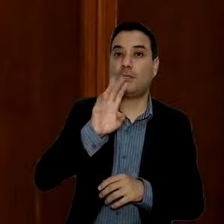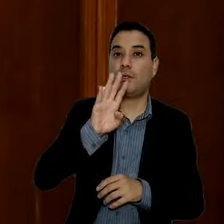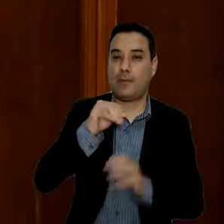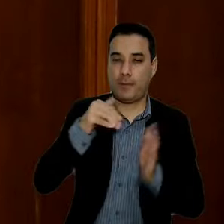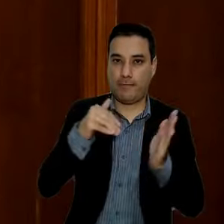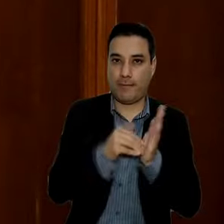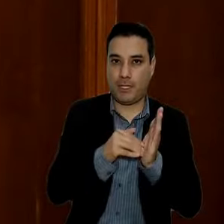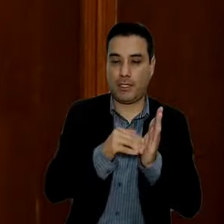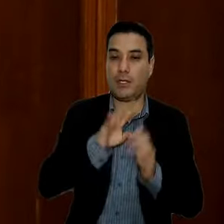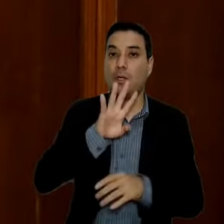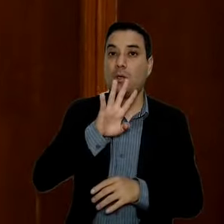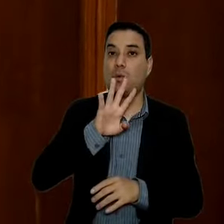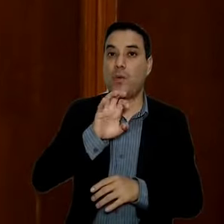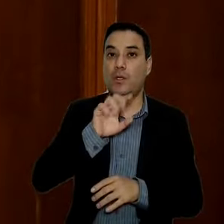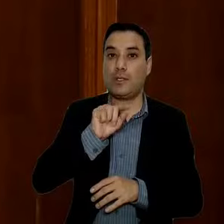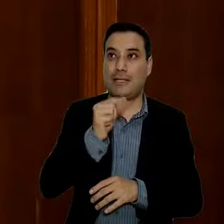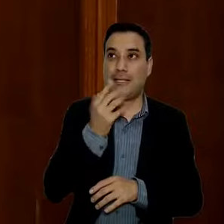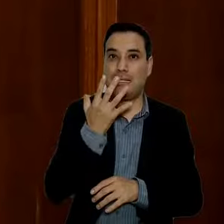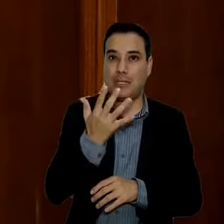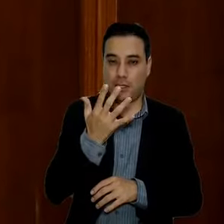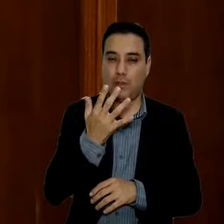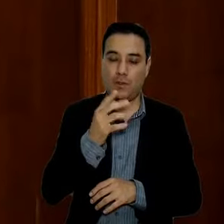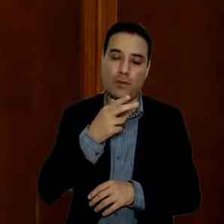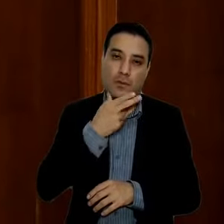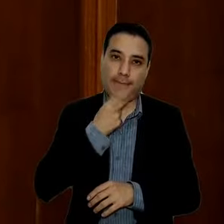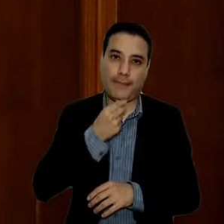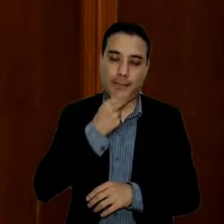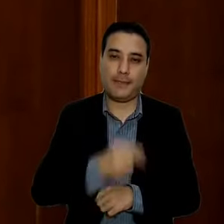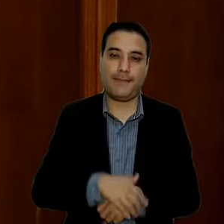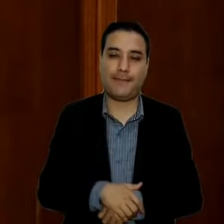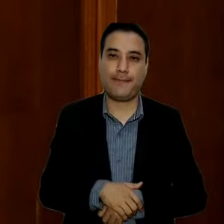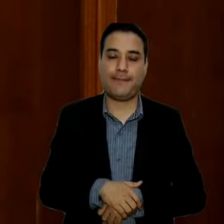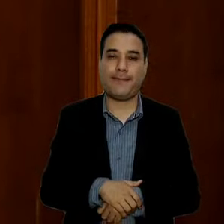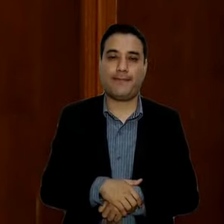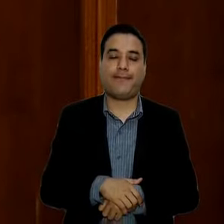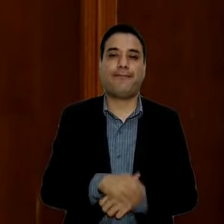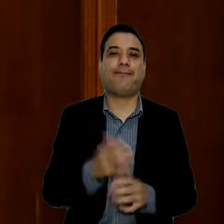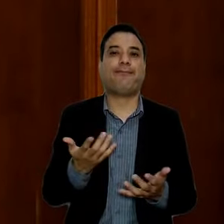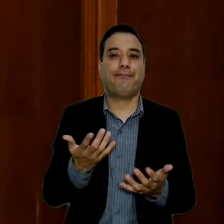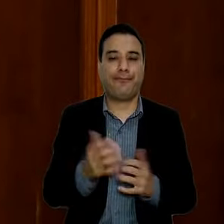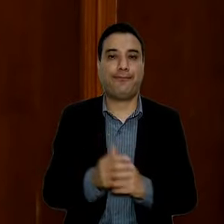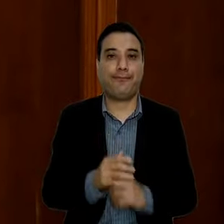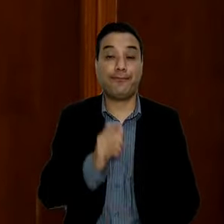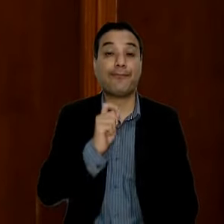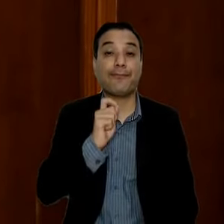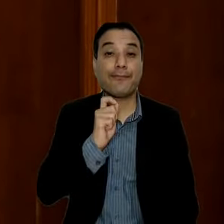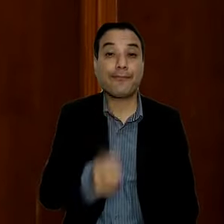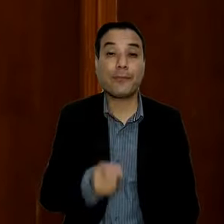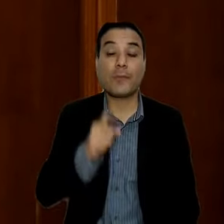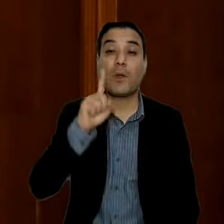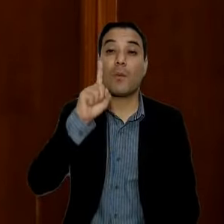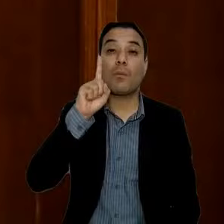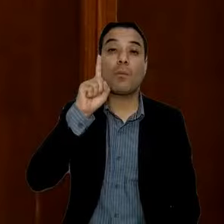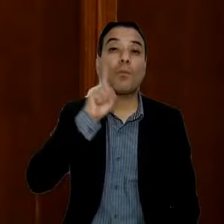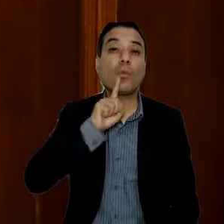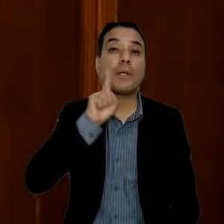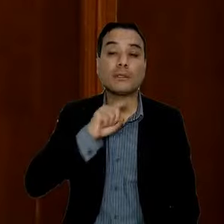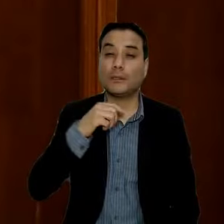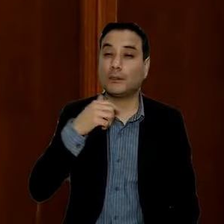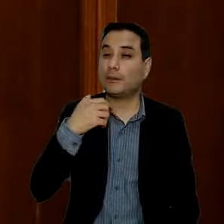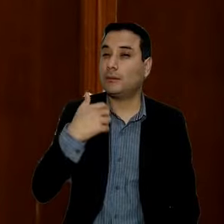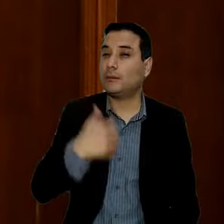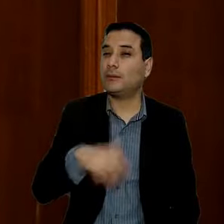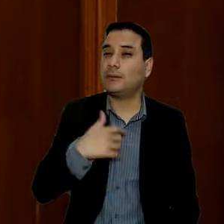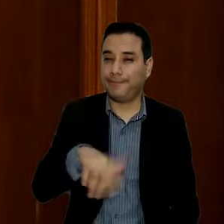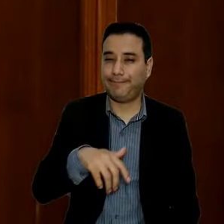35394 75 son hombres volumen que posiciona a las mujeres como el grupo de población